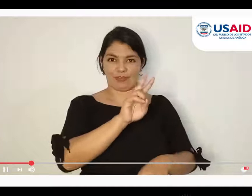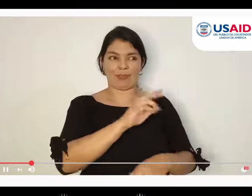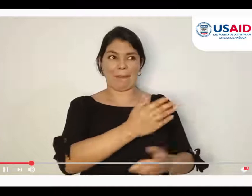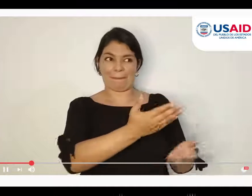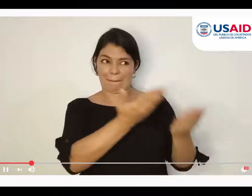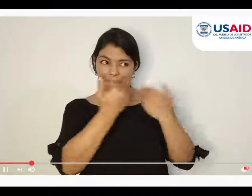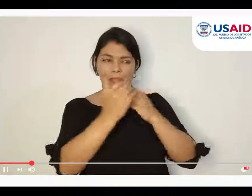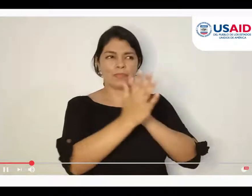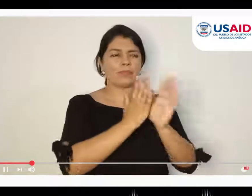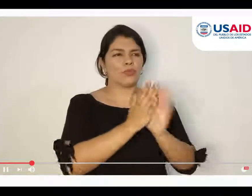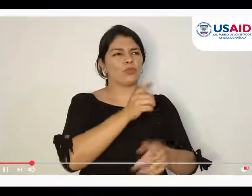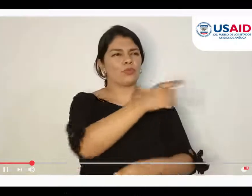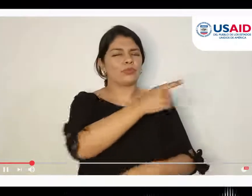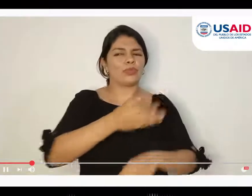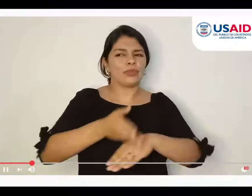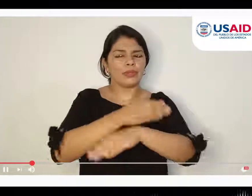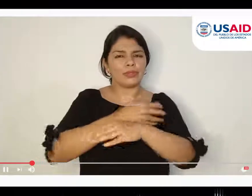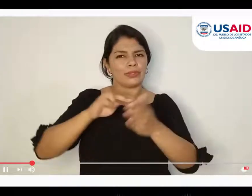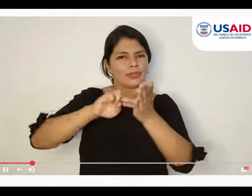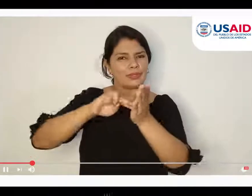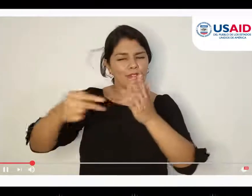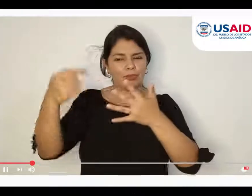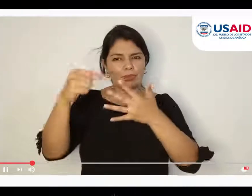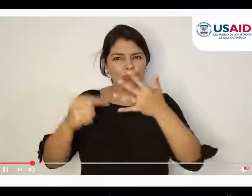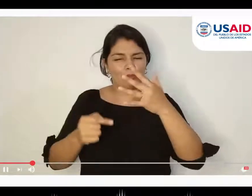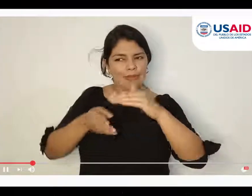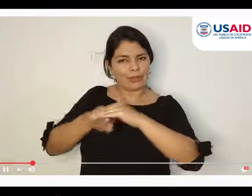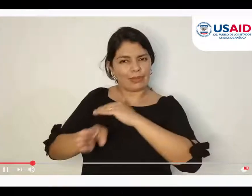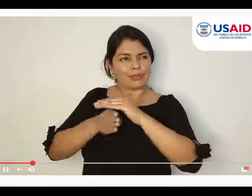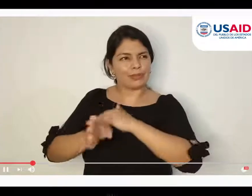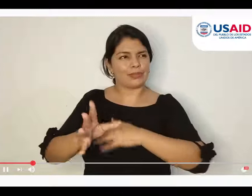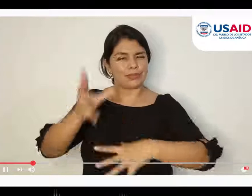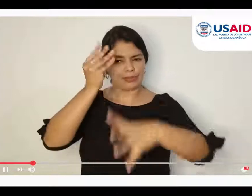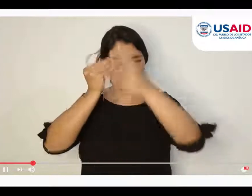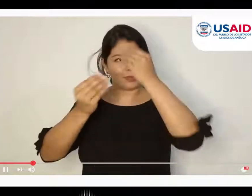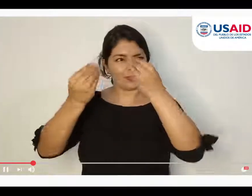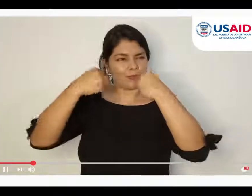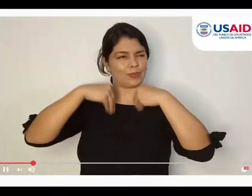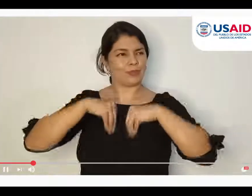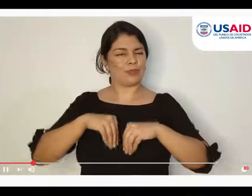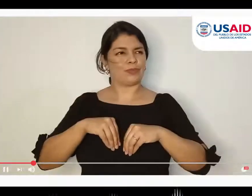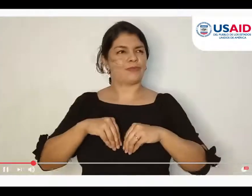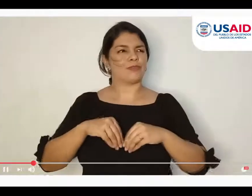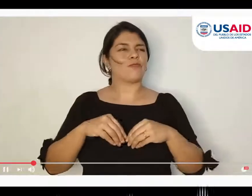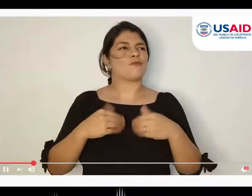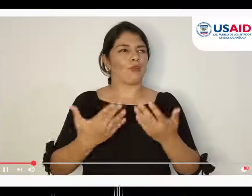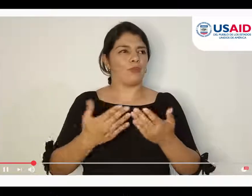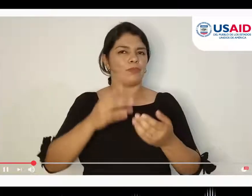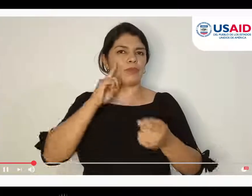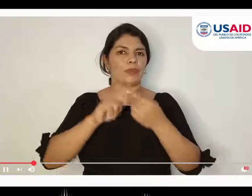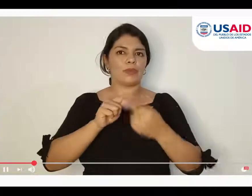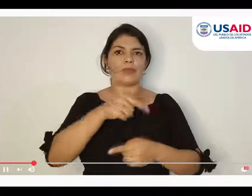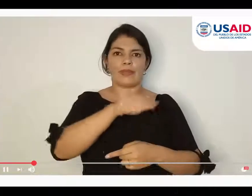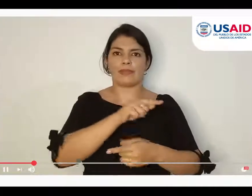su experiencia de acceso, uso y apropiación de las tecnologías de información y comunicación para